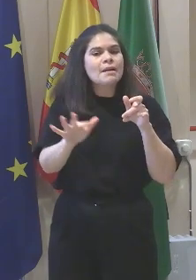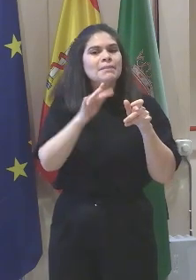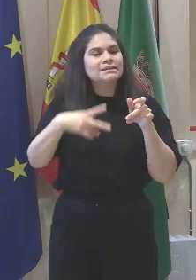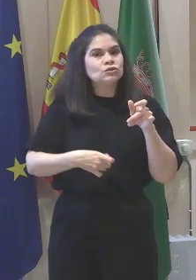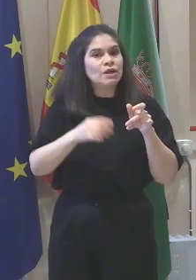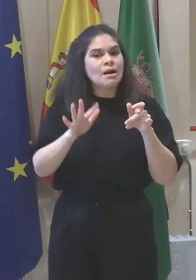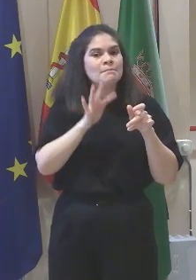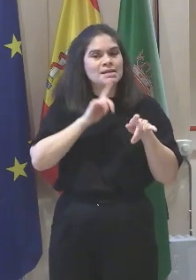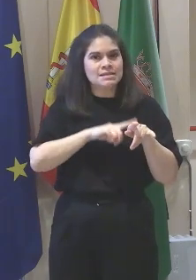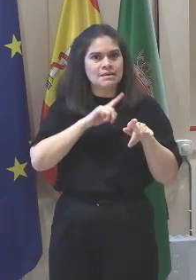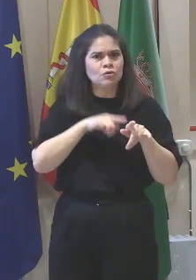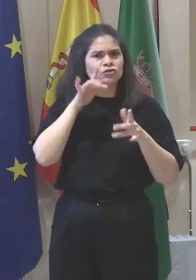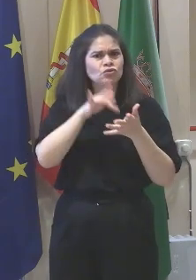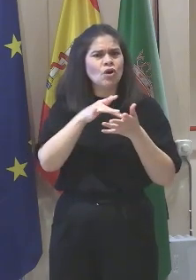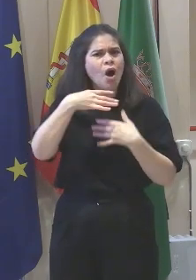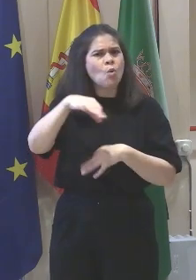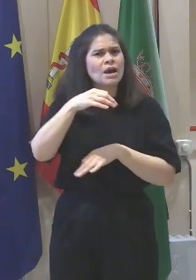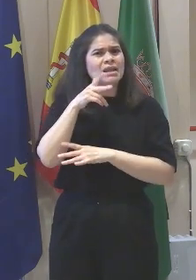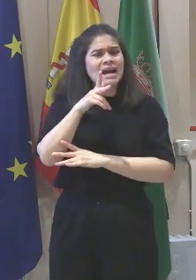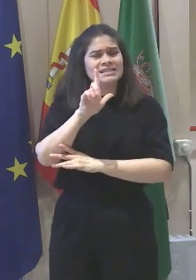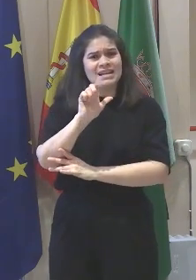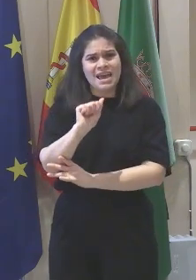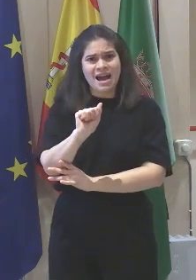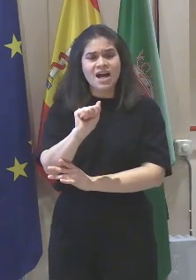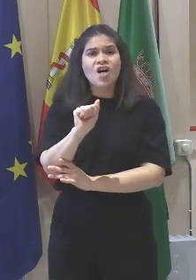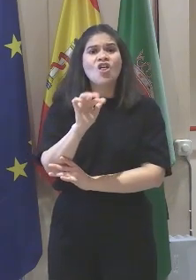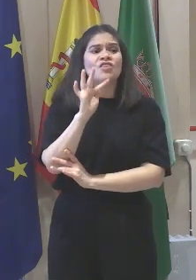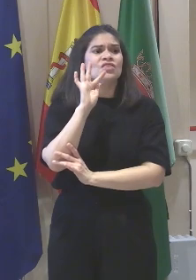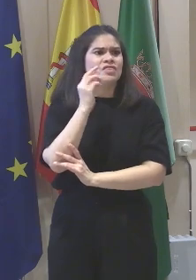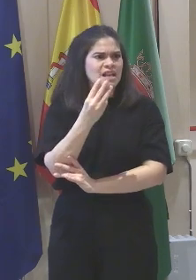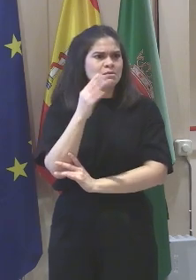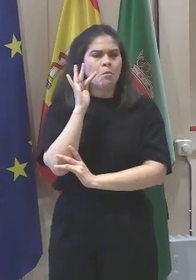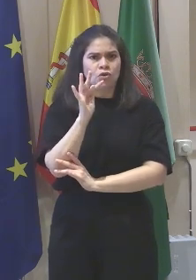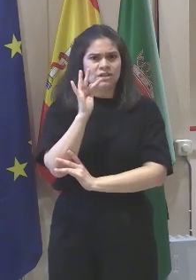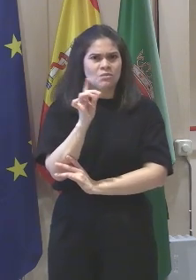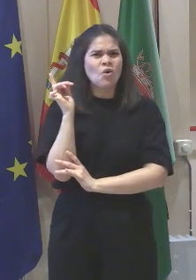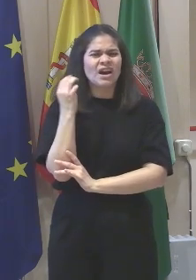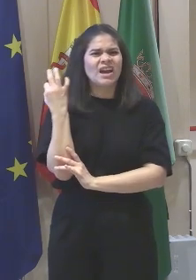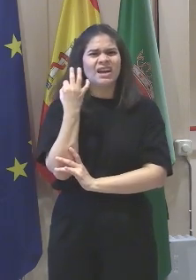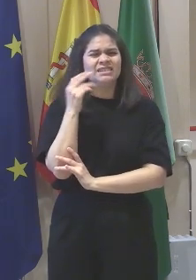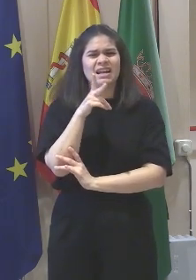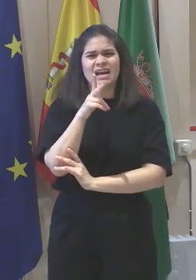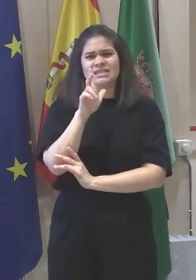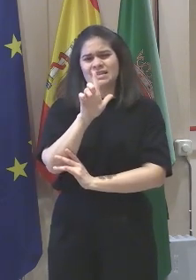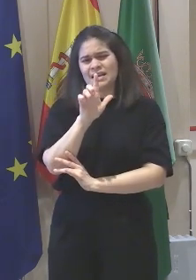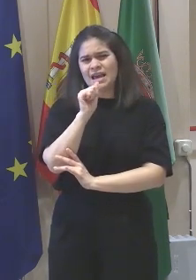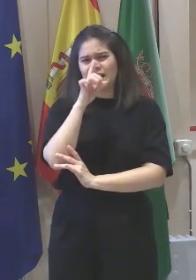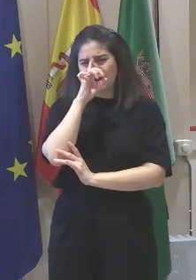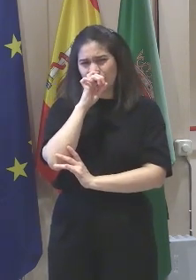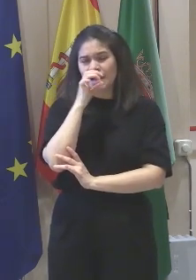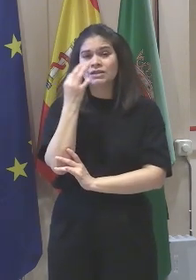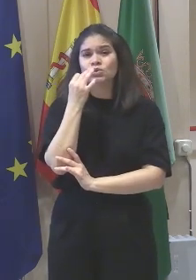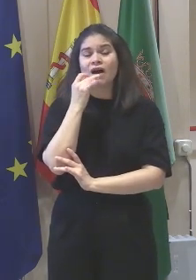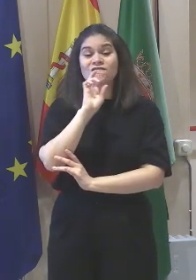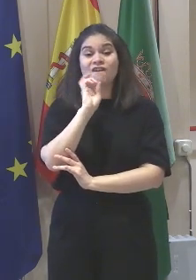por ejemplo, que eso ocurre solo en los que son HLA-DR3 positivos. ¿Qué es el HLA? Pues es una variante genética, una